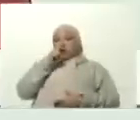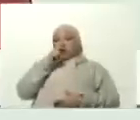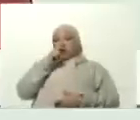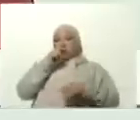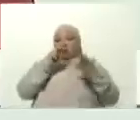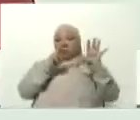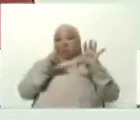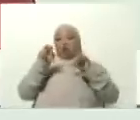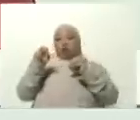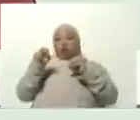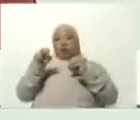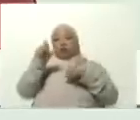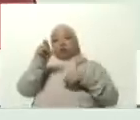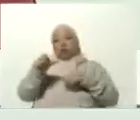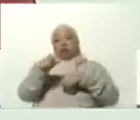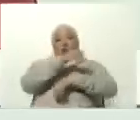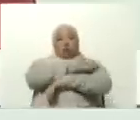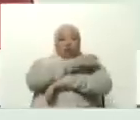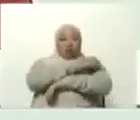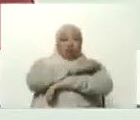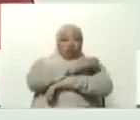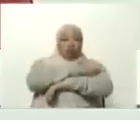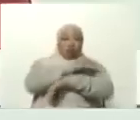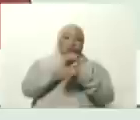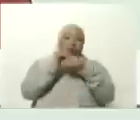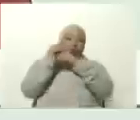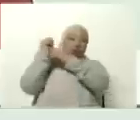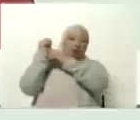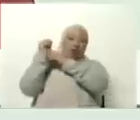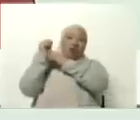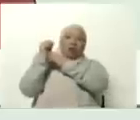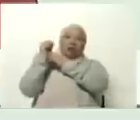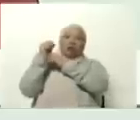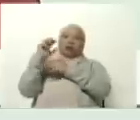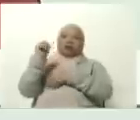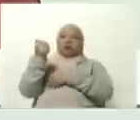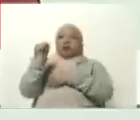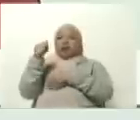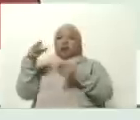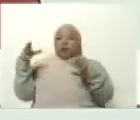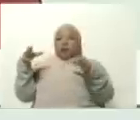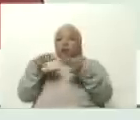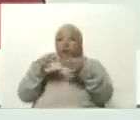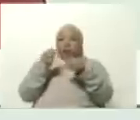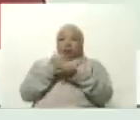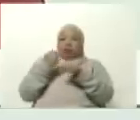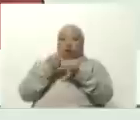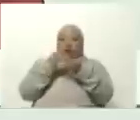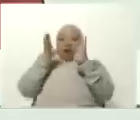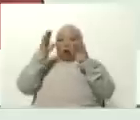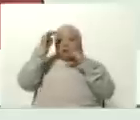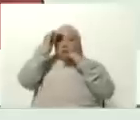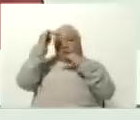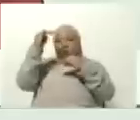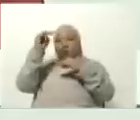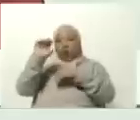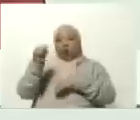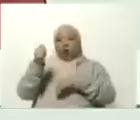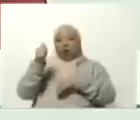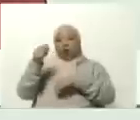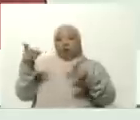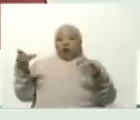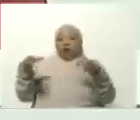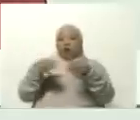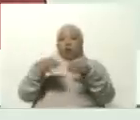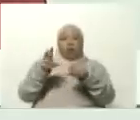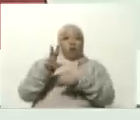80 factores que tiene la oposición. Ellos deben de agruparse por lo menos en 10 veces para ser atendidos. Pero ni en 10 aún están.